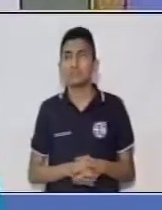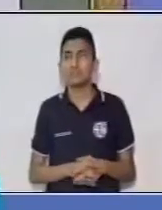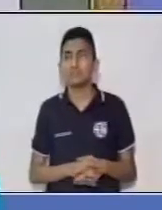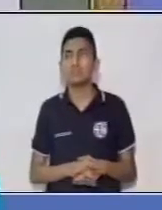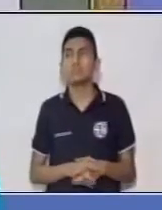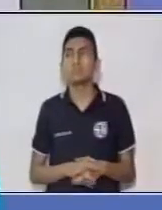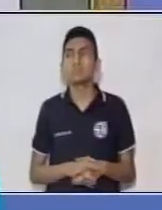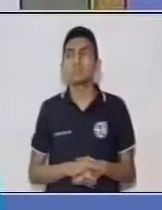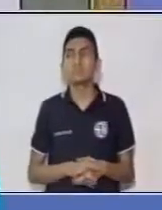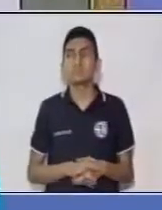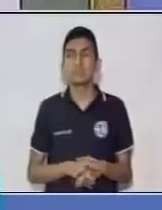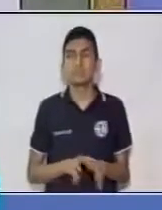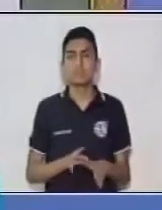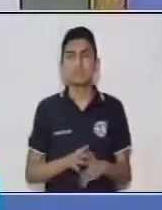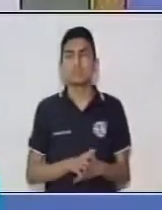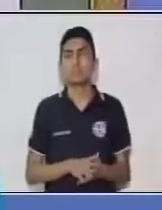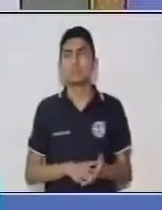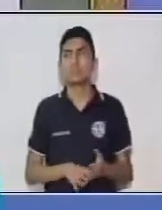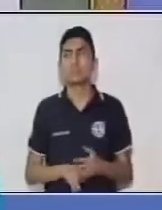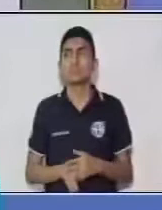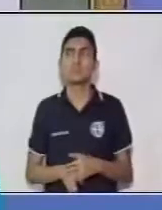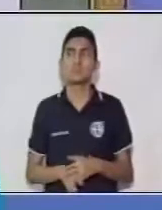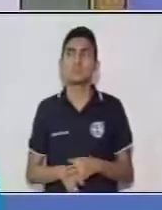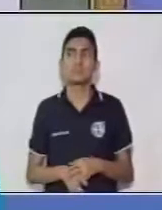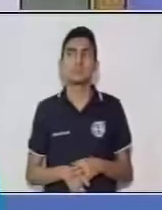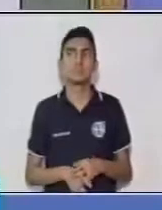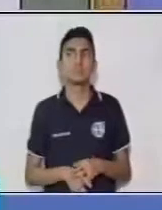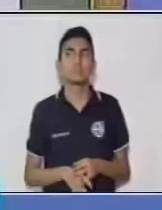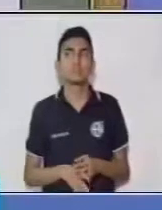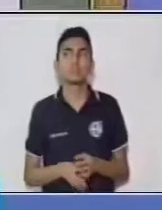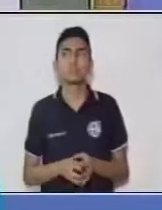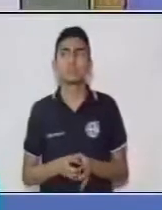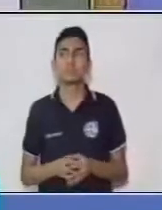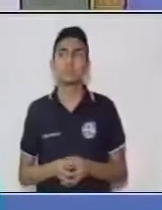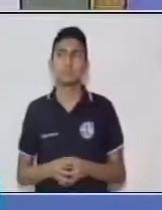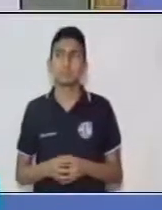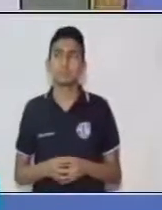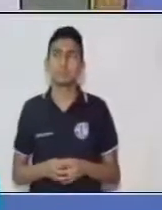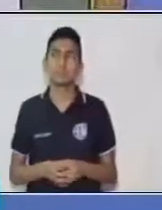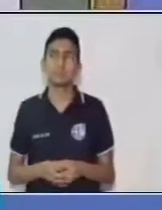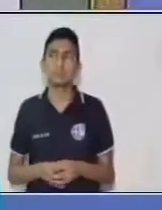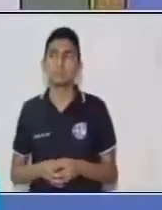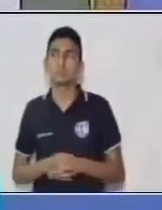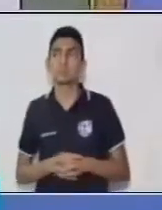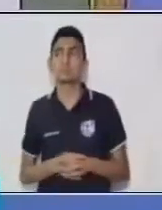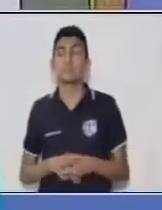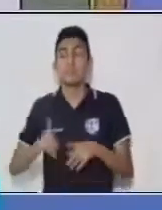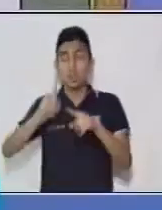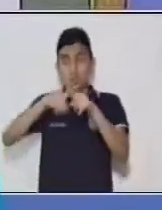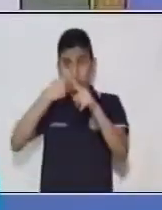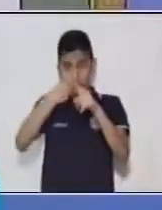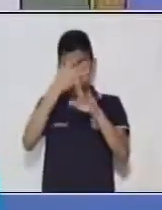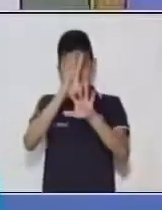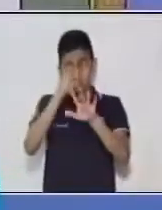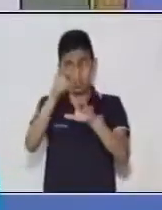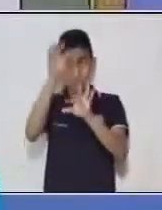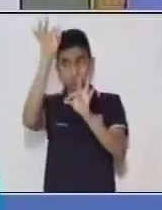Aquí llevaba 90 y la hago girar 180, media vuelta. Cuando gira media